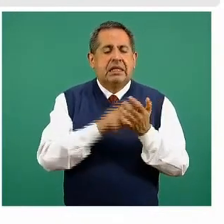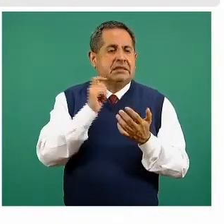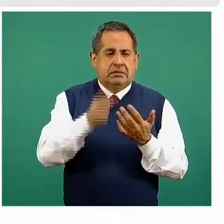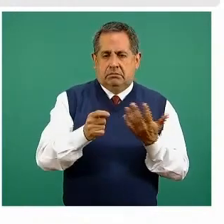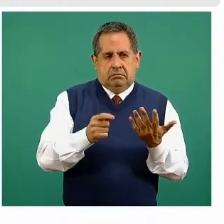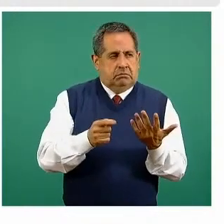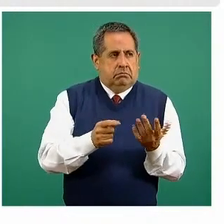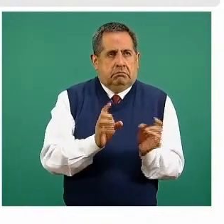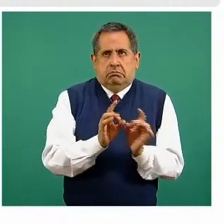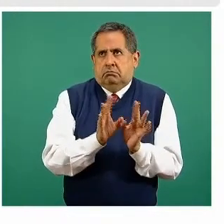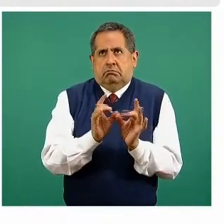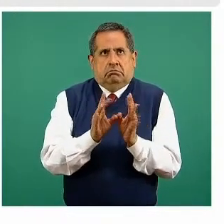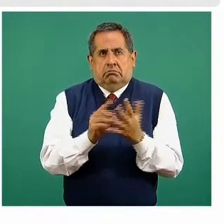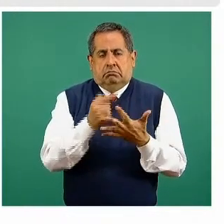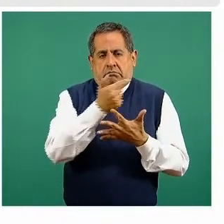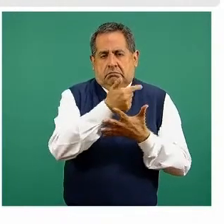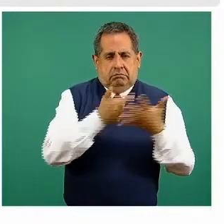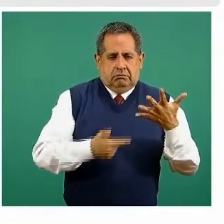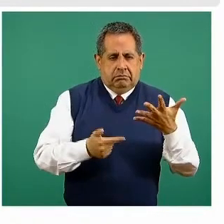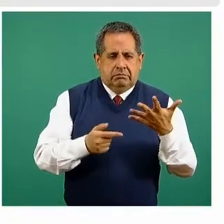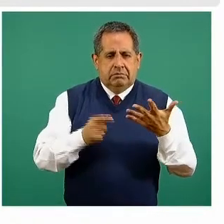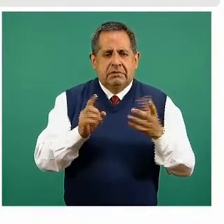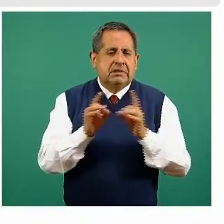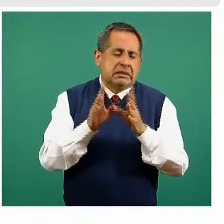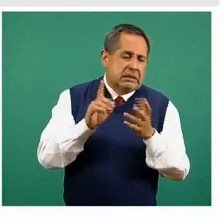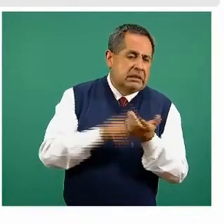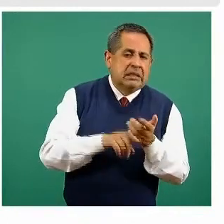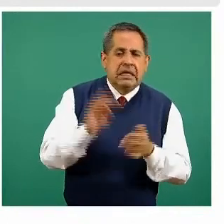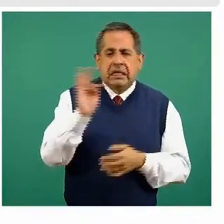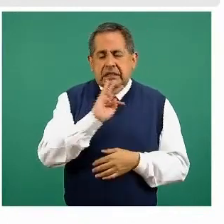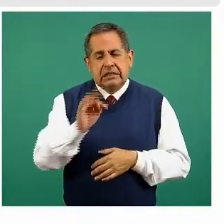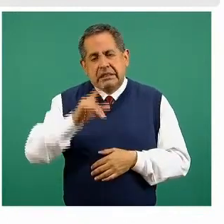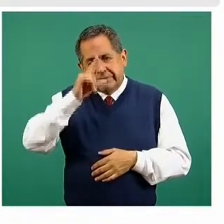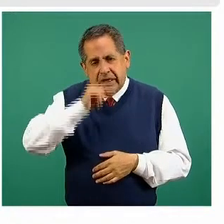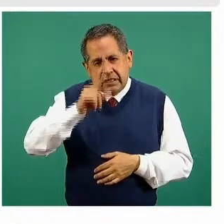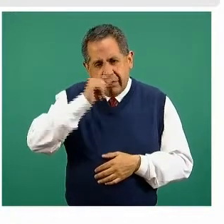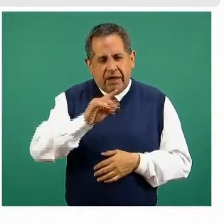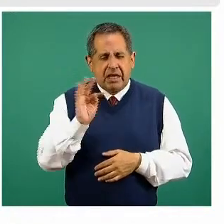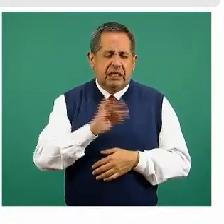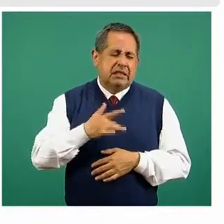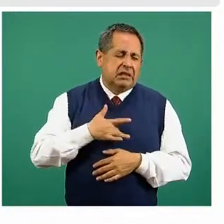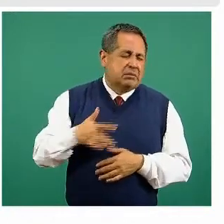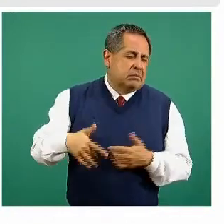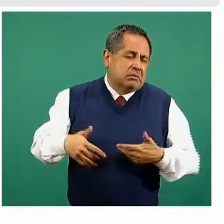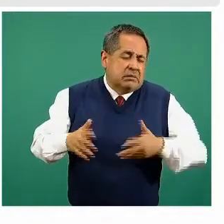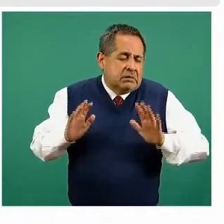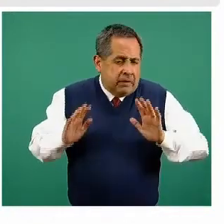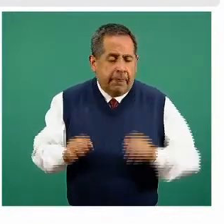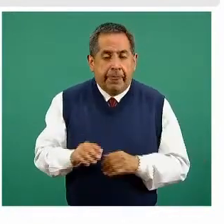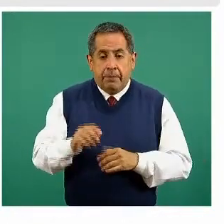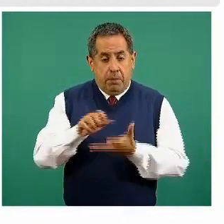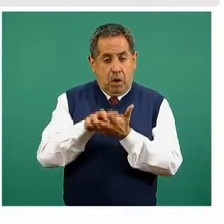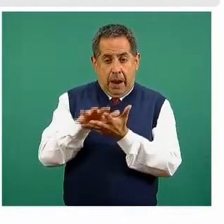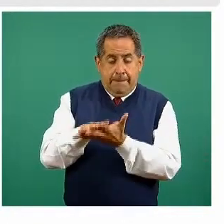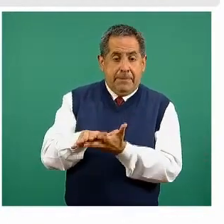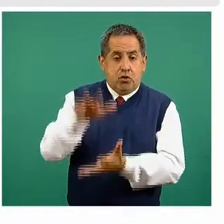muy amplia de molestias, de afecciones que pueden tener las personas. En su mayoría, por el